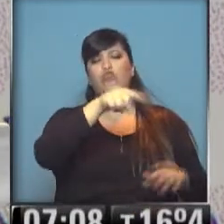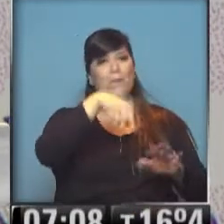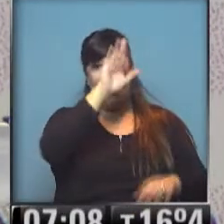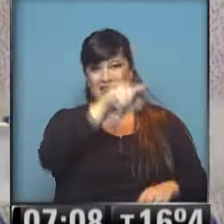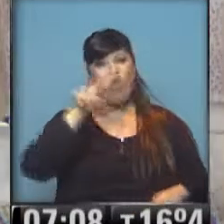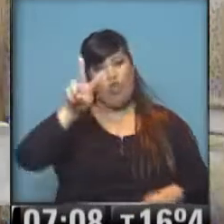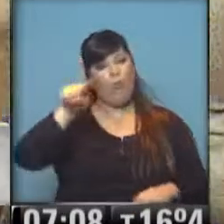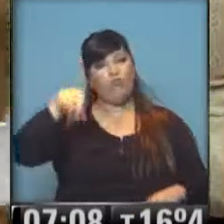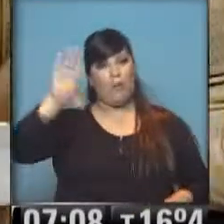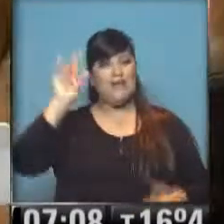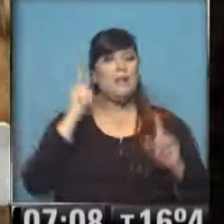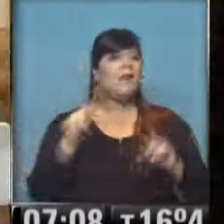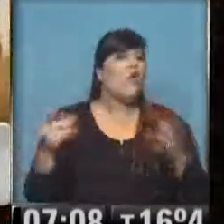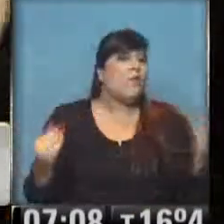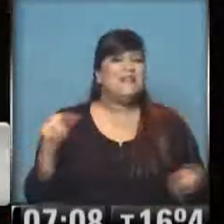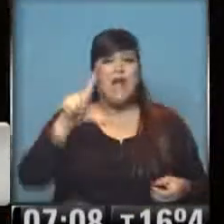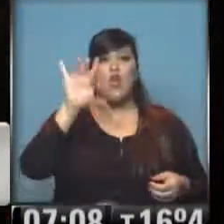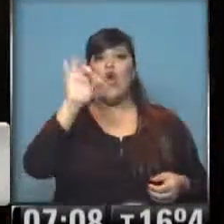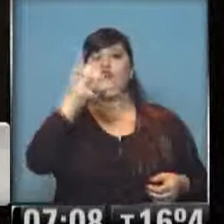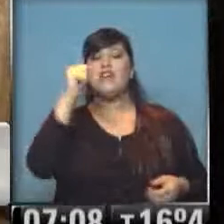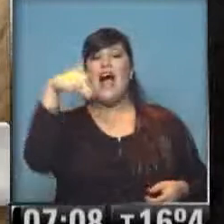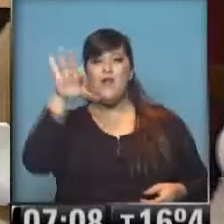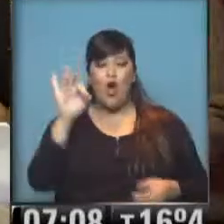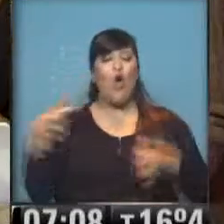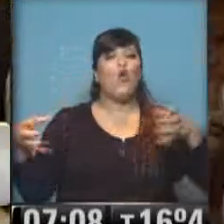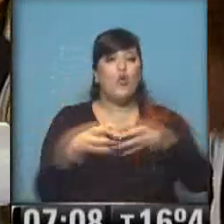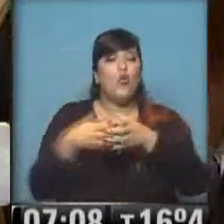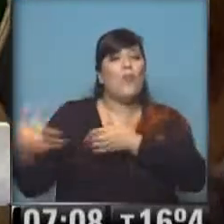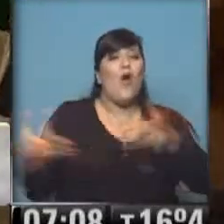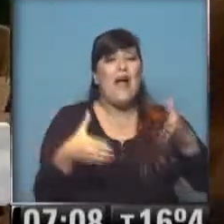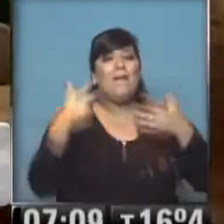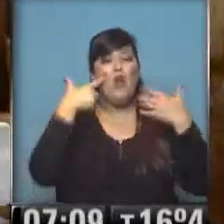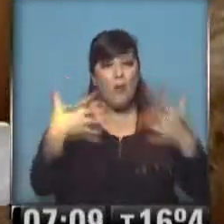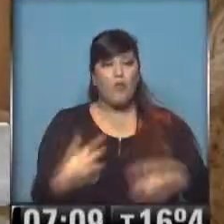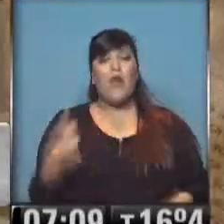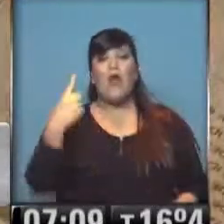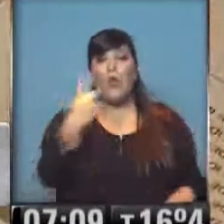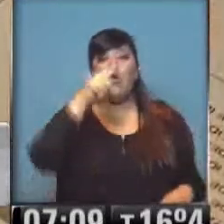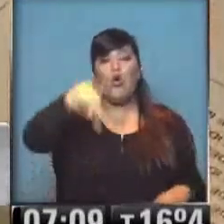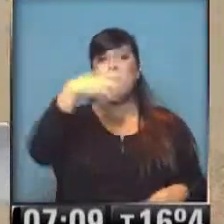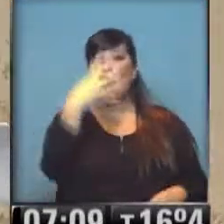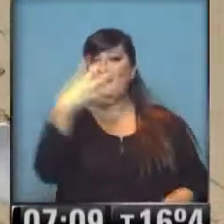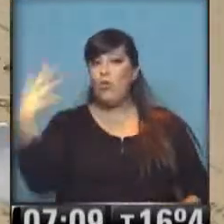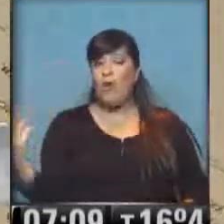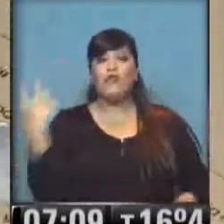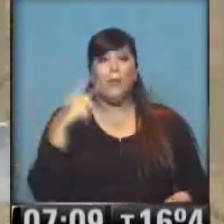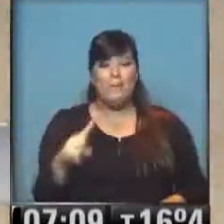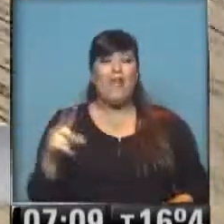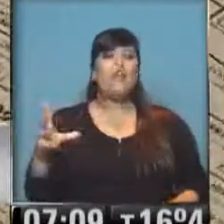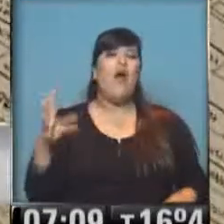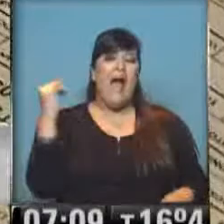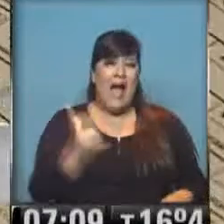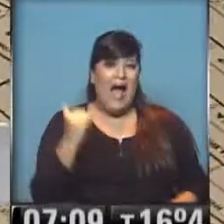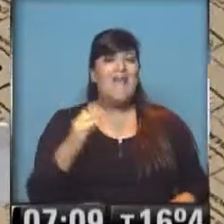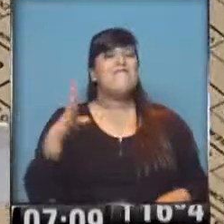Ahora, ¿qué pasaba con Claudio Lozano de Camino Popular? Él estaba con 1.44 de los votos, pero como queda un porcentaje mínimo